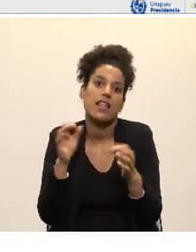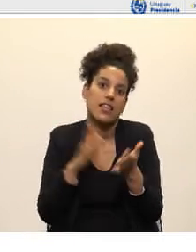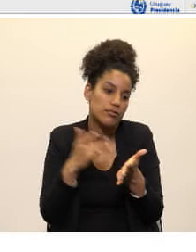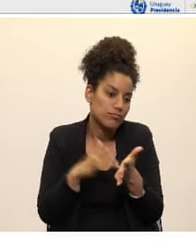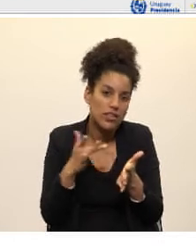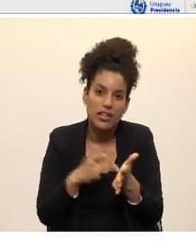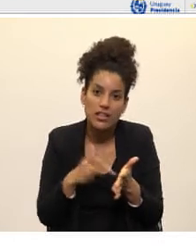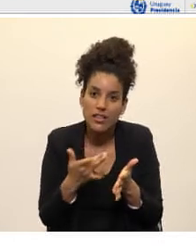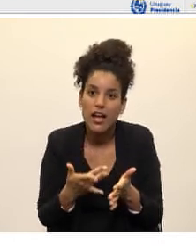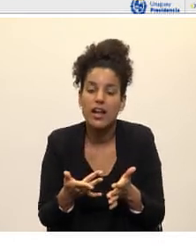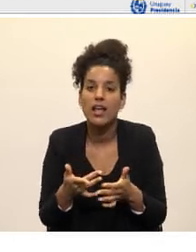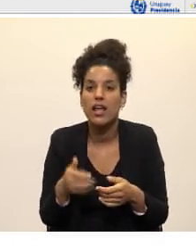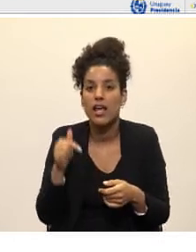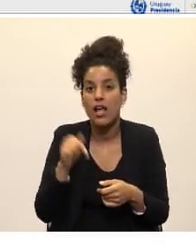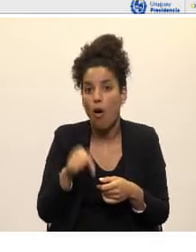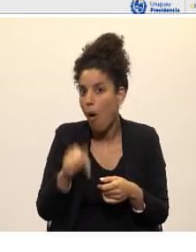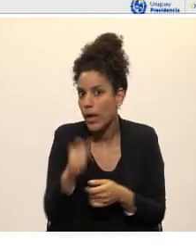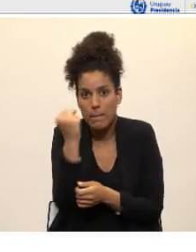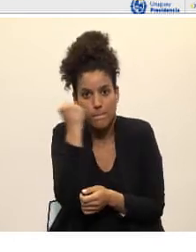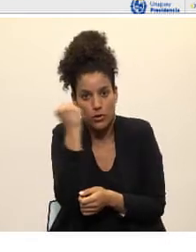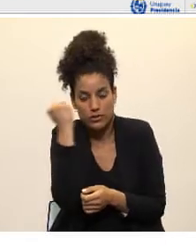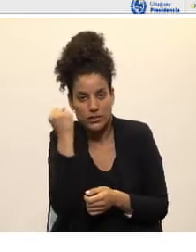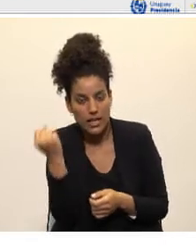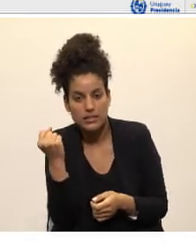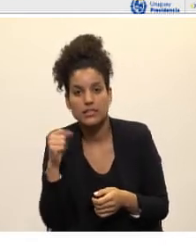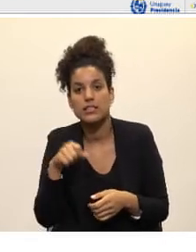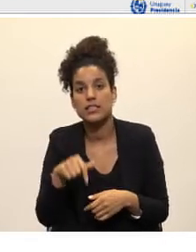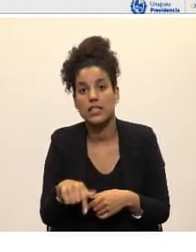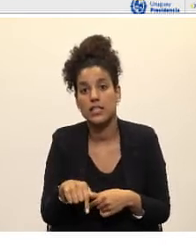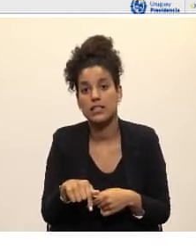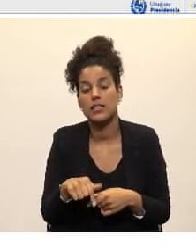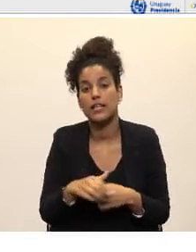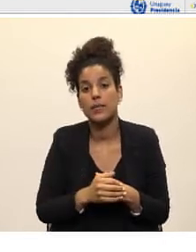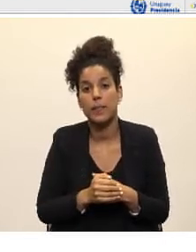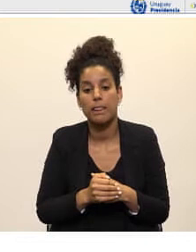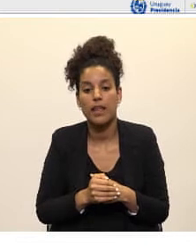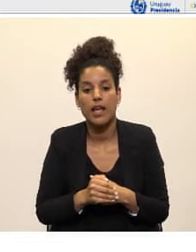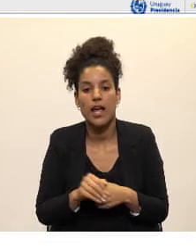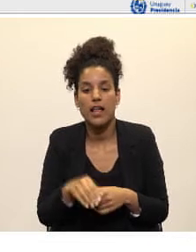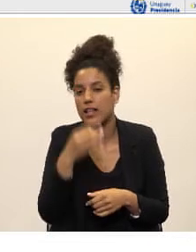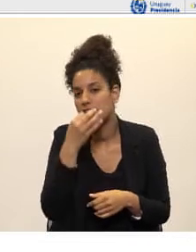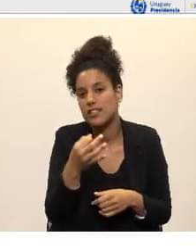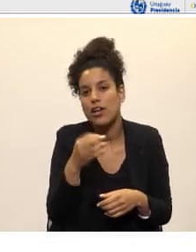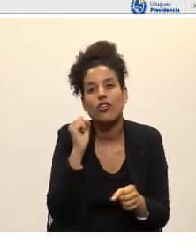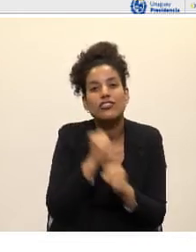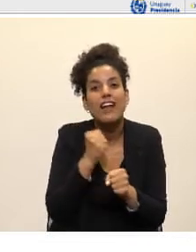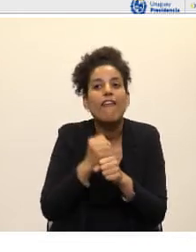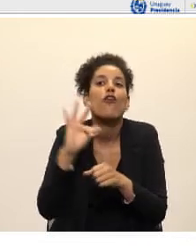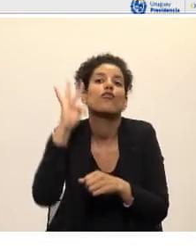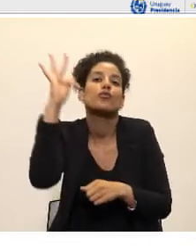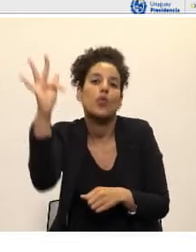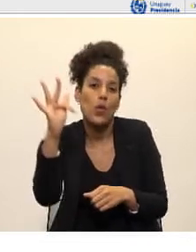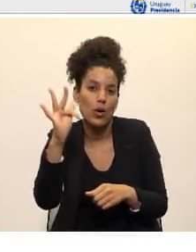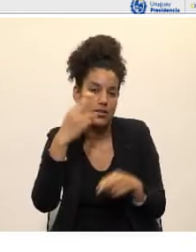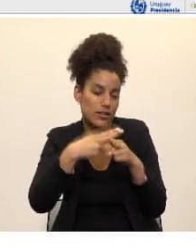hoy tan necesarias, o el talento digital, hacia esto que algunos han denominado los empleos o los trabajos del futuro,